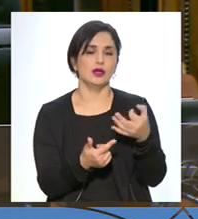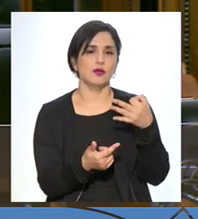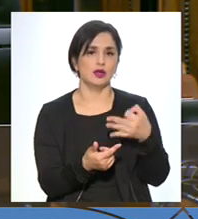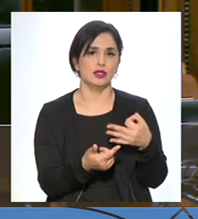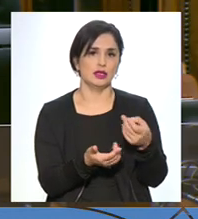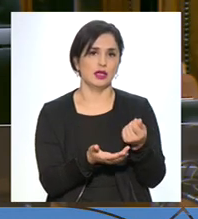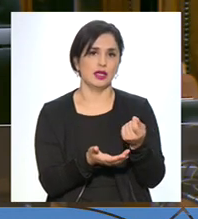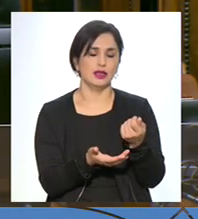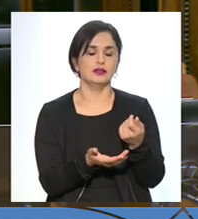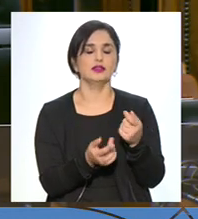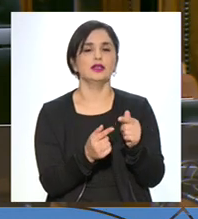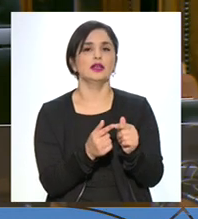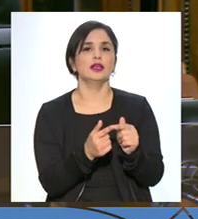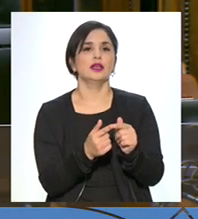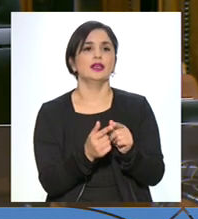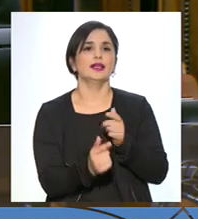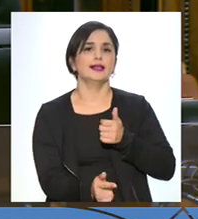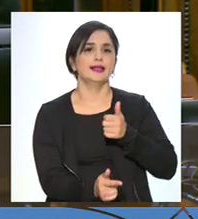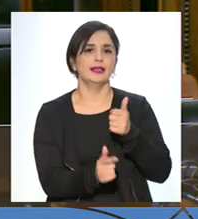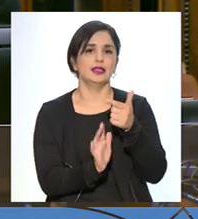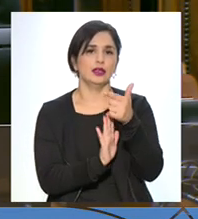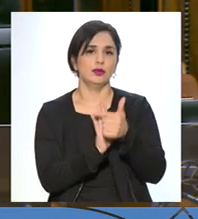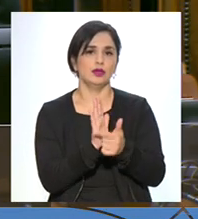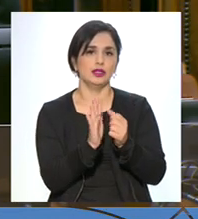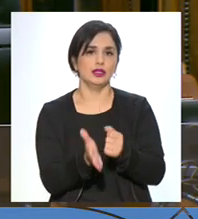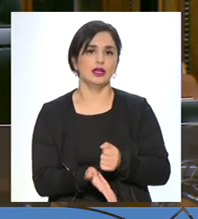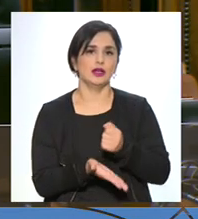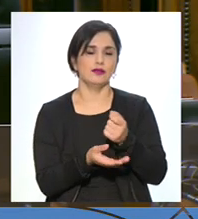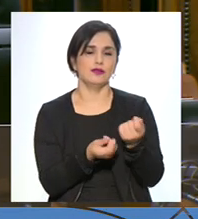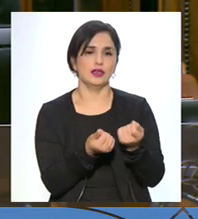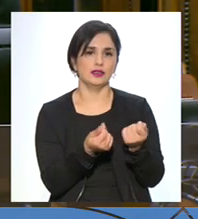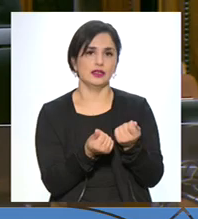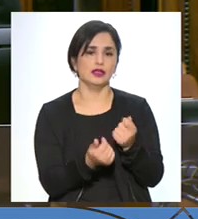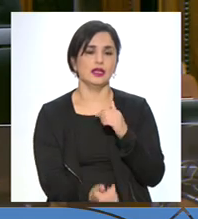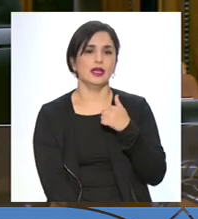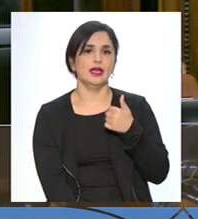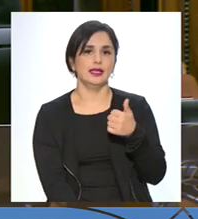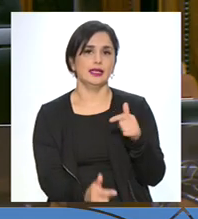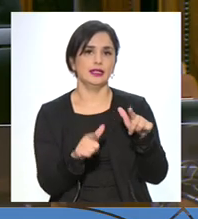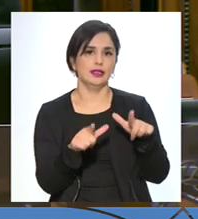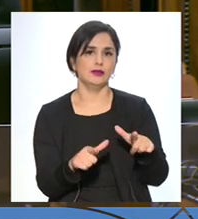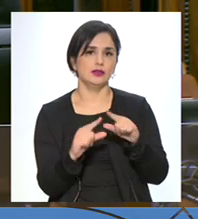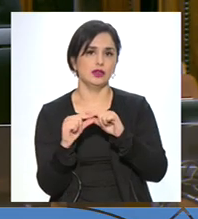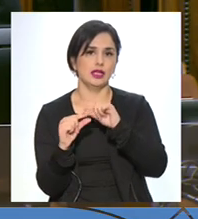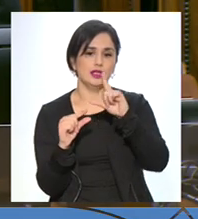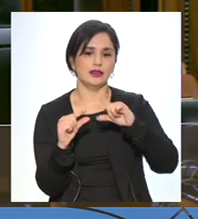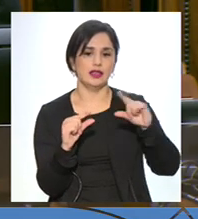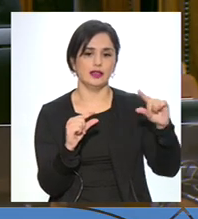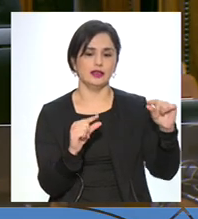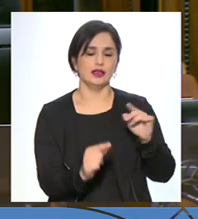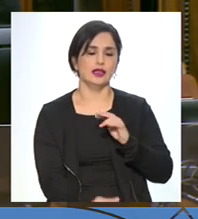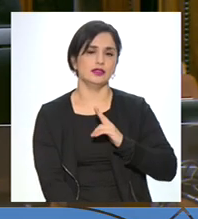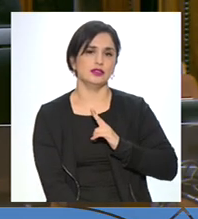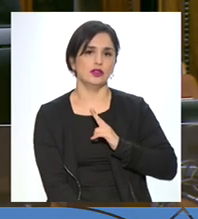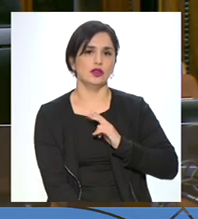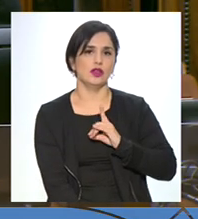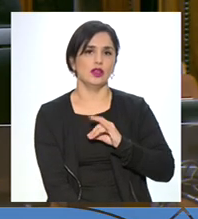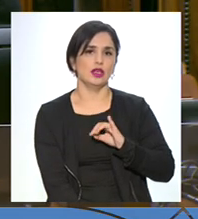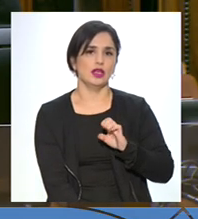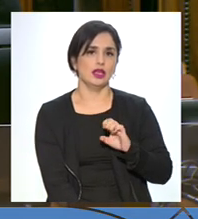Bernstein, gerente de División Política Financiera, la señora Gloria Peña, gerente de División Estadísticas, el señor Diego